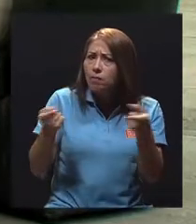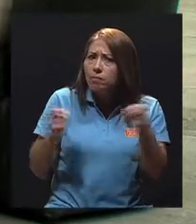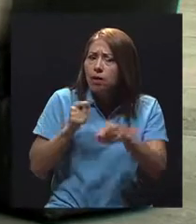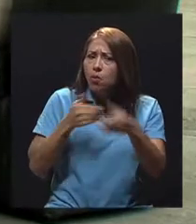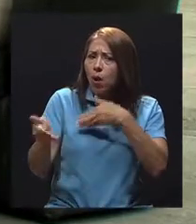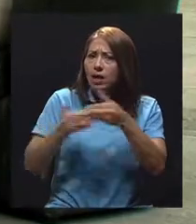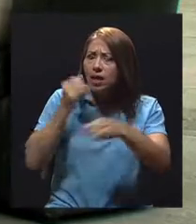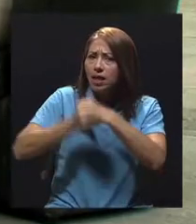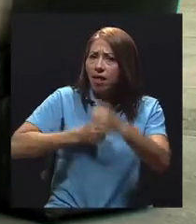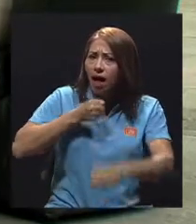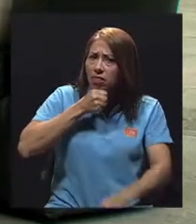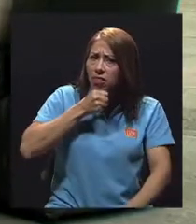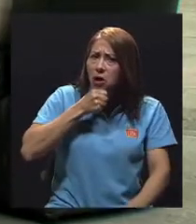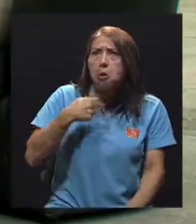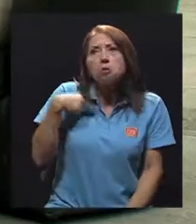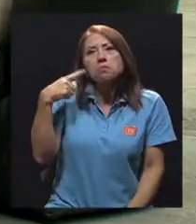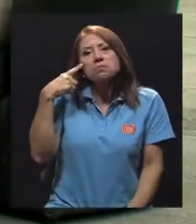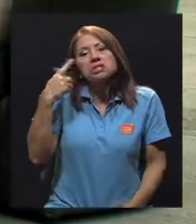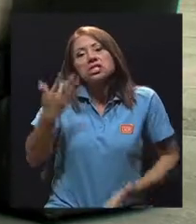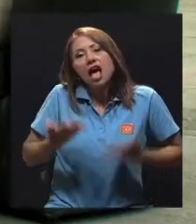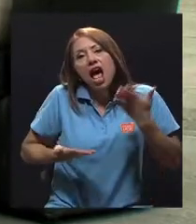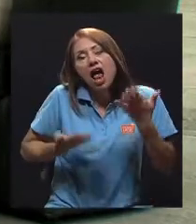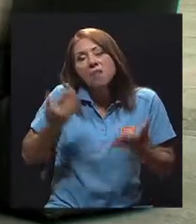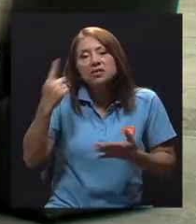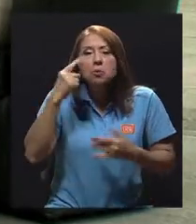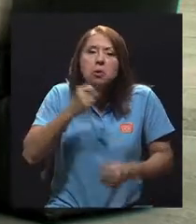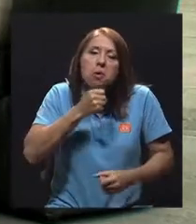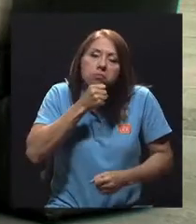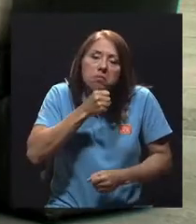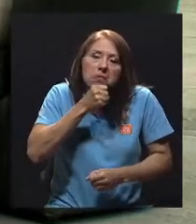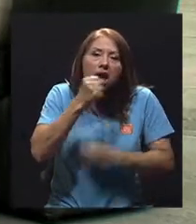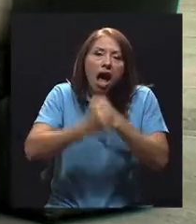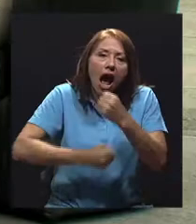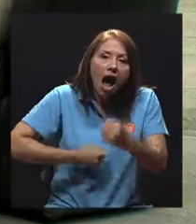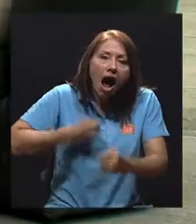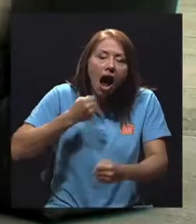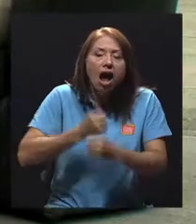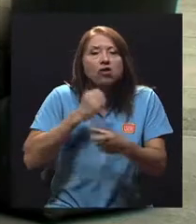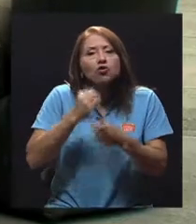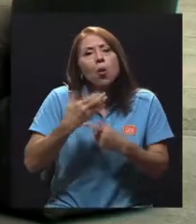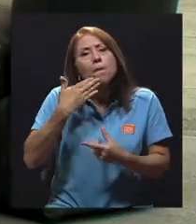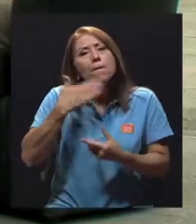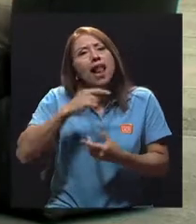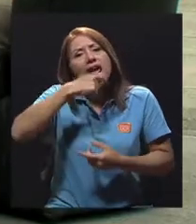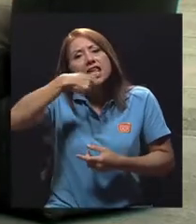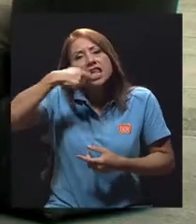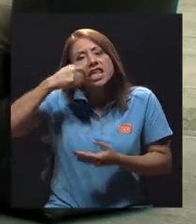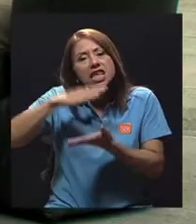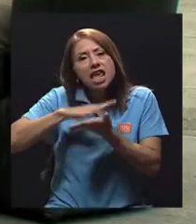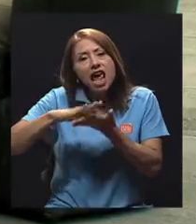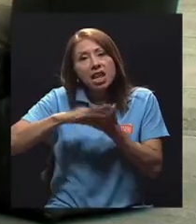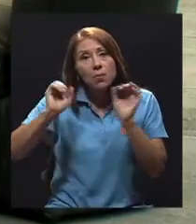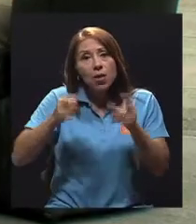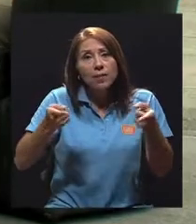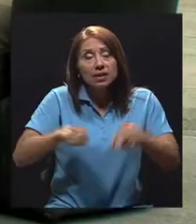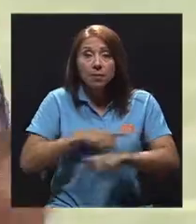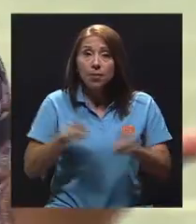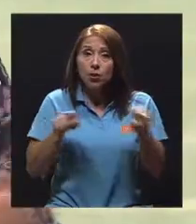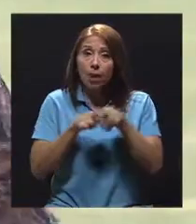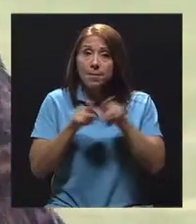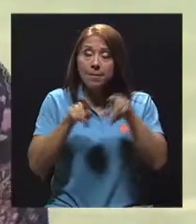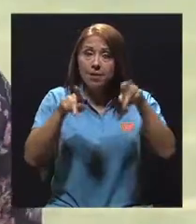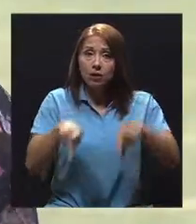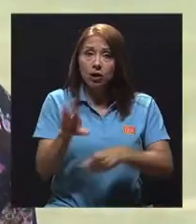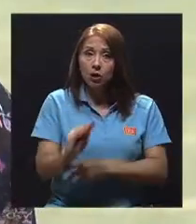a cualquier edad, ¿verdad? Uno asociaría que probablemente por los años, por este mal, la higiene, podría darse, pero también hay personas